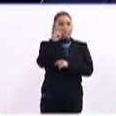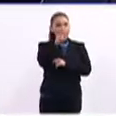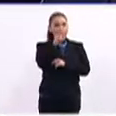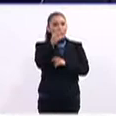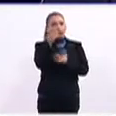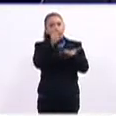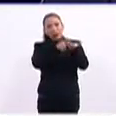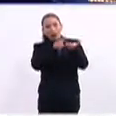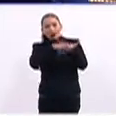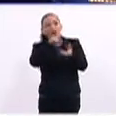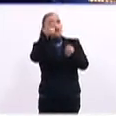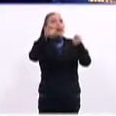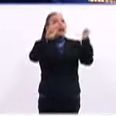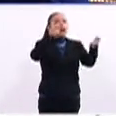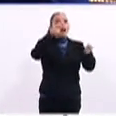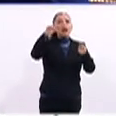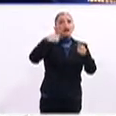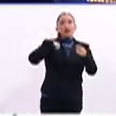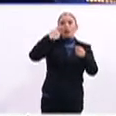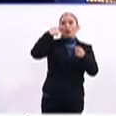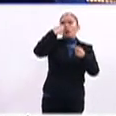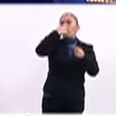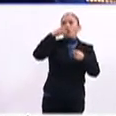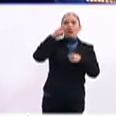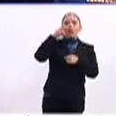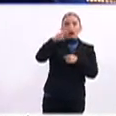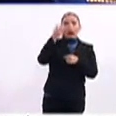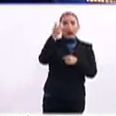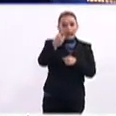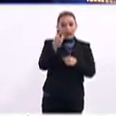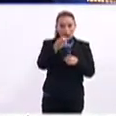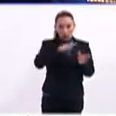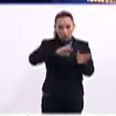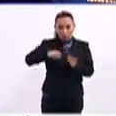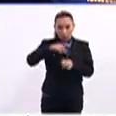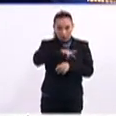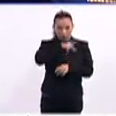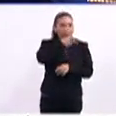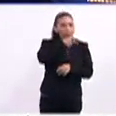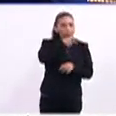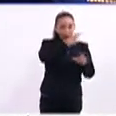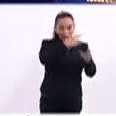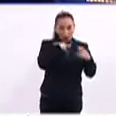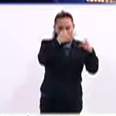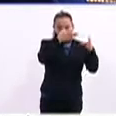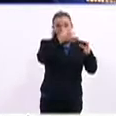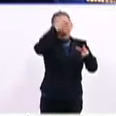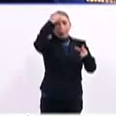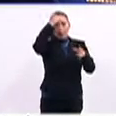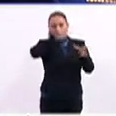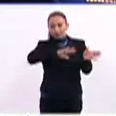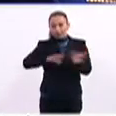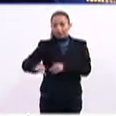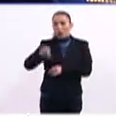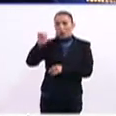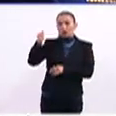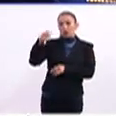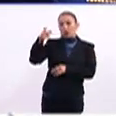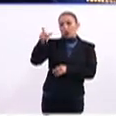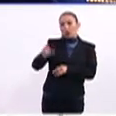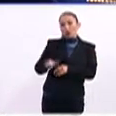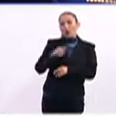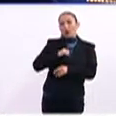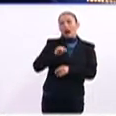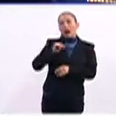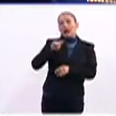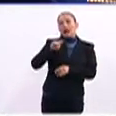qué valor y qué significado tiene lo que se mira. Eso por el lado de mi padre fotógrafo. Y por otro lado, en los